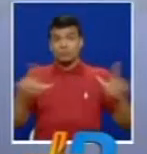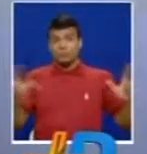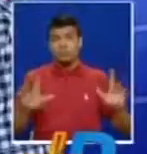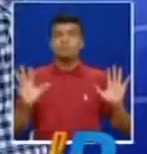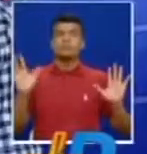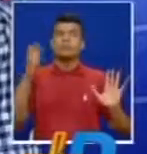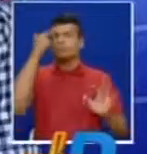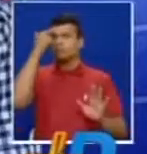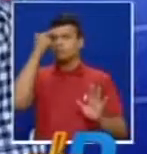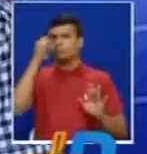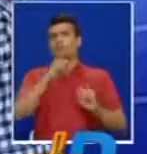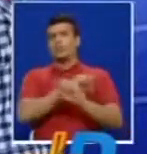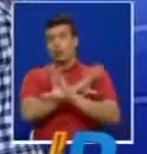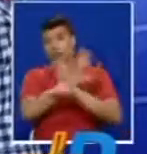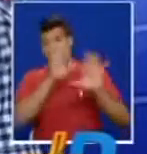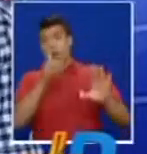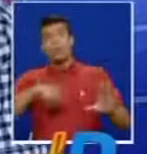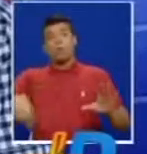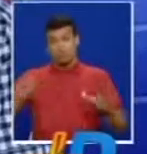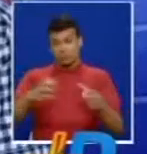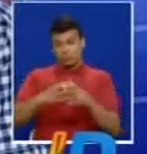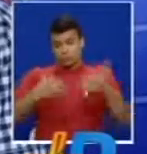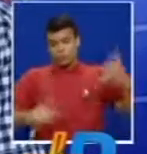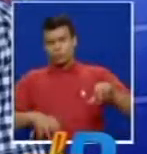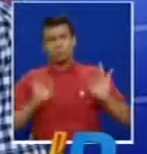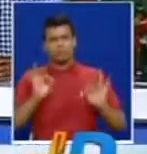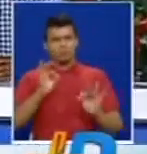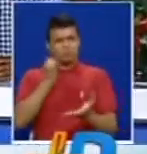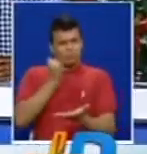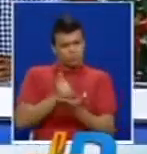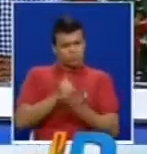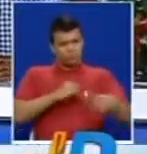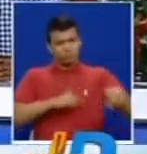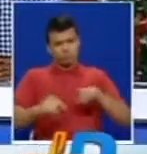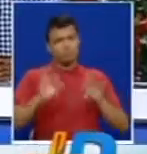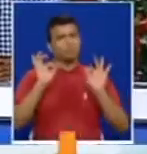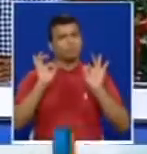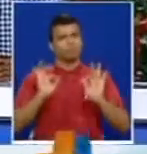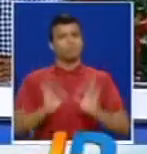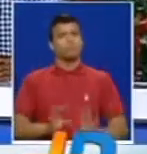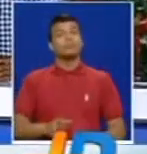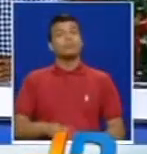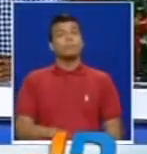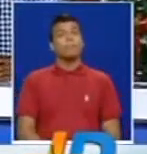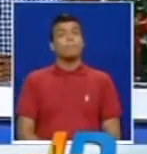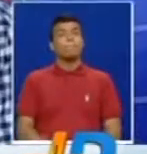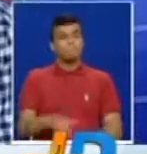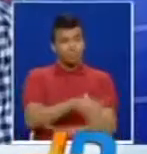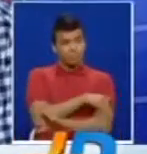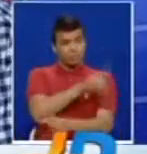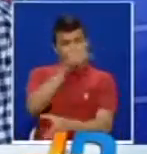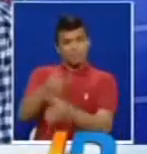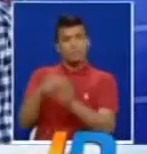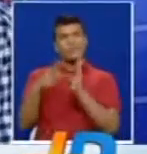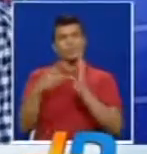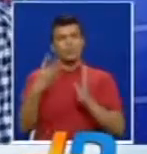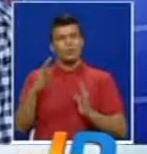jugadores y sobre todo un excelente cuerpo técnico. Y sobre todo su experiencia. Usted fue campeón en Copa Libertadores 2004 con Caldas. No, y además de